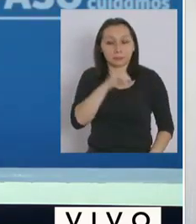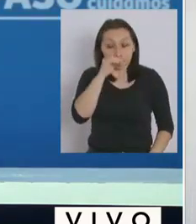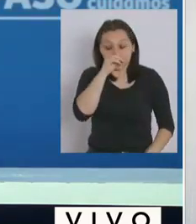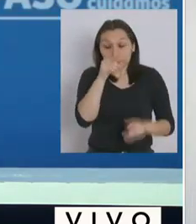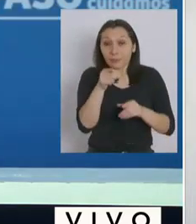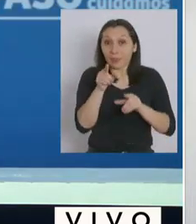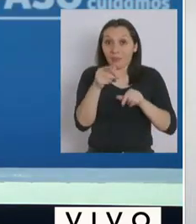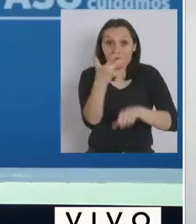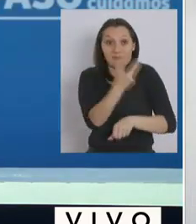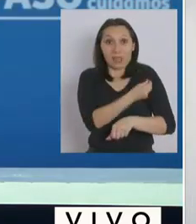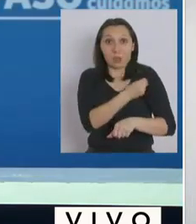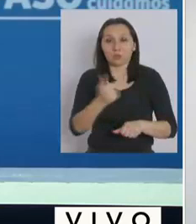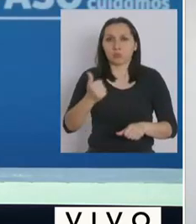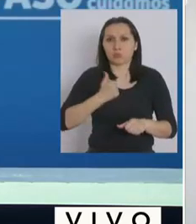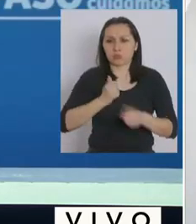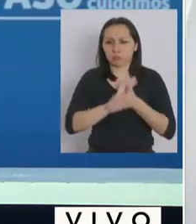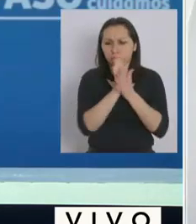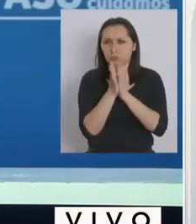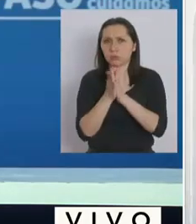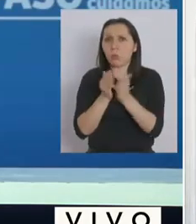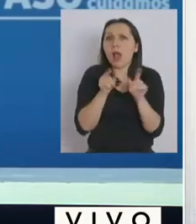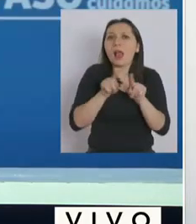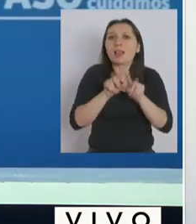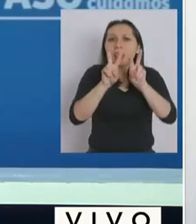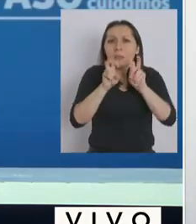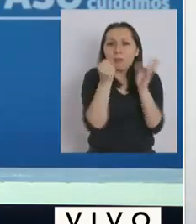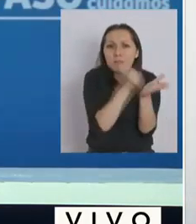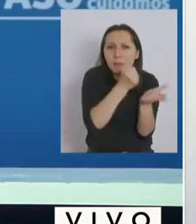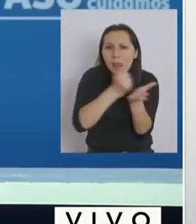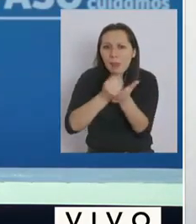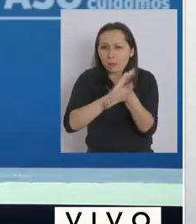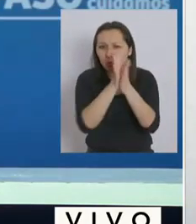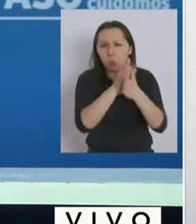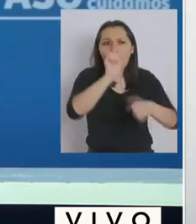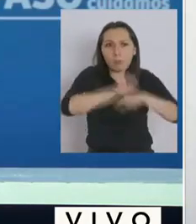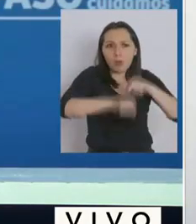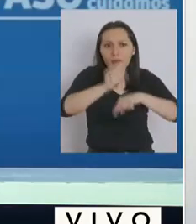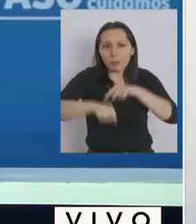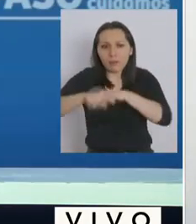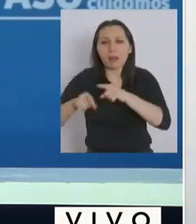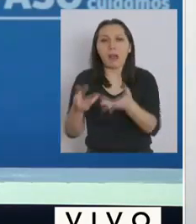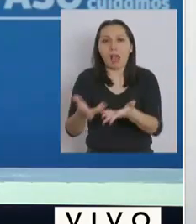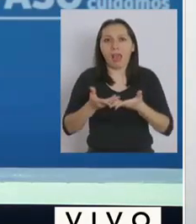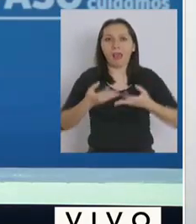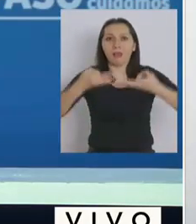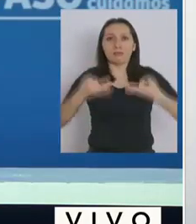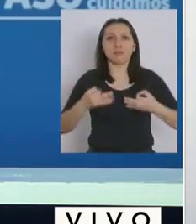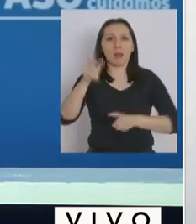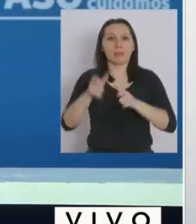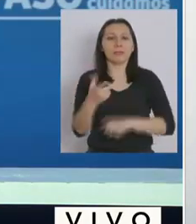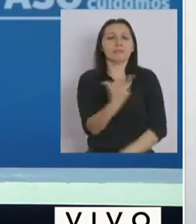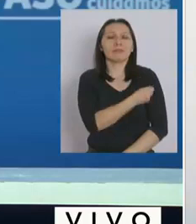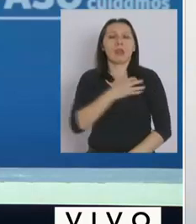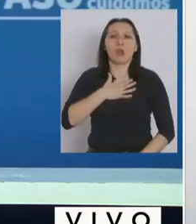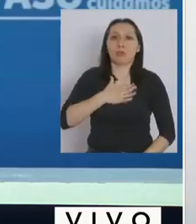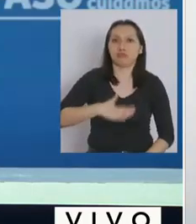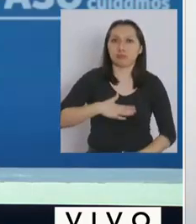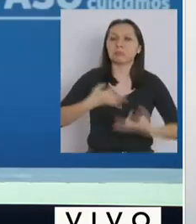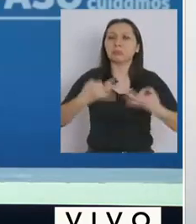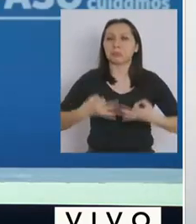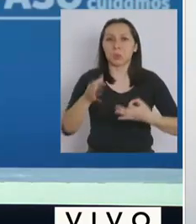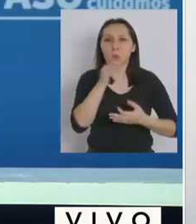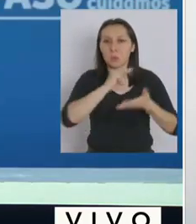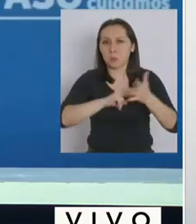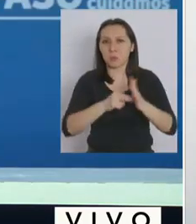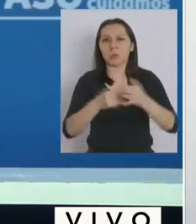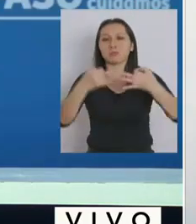las vacunas cumplan todos los procesos de acreditación para darle la seguridad a las personas que es una vacuna segura